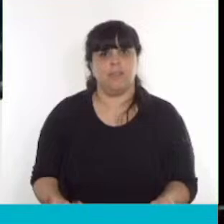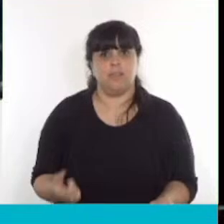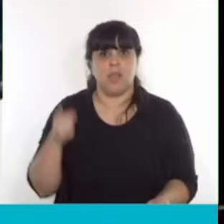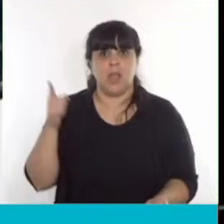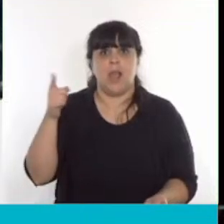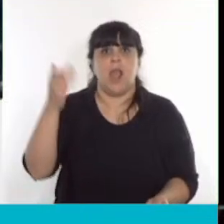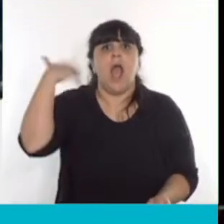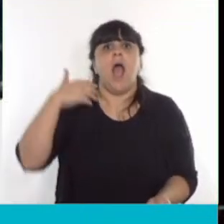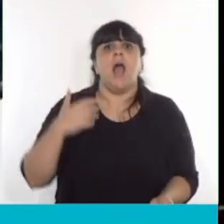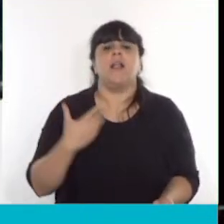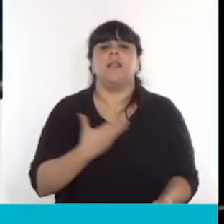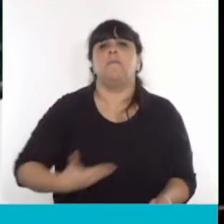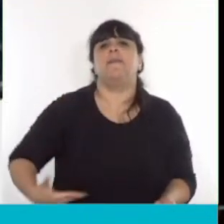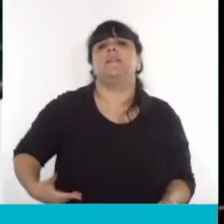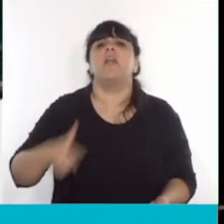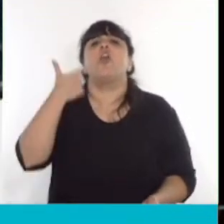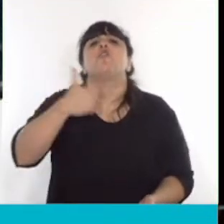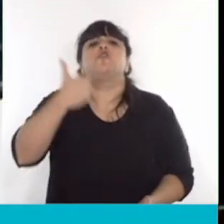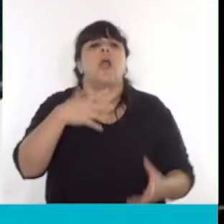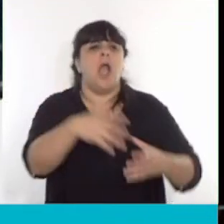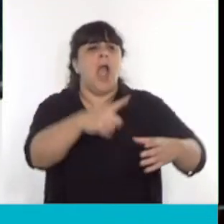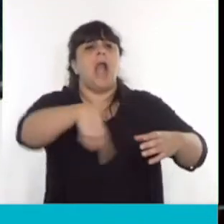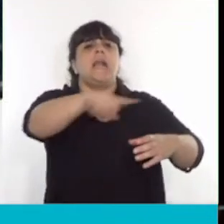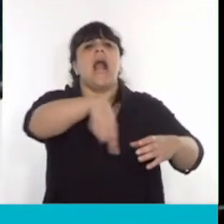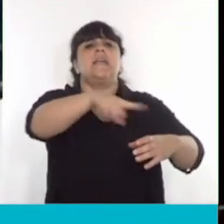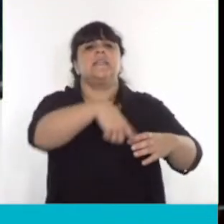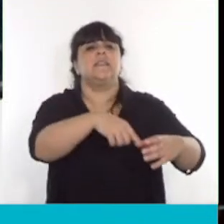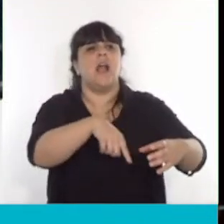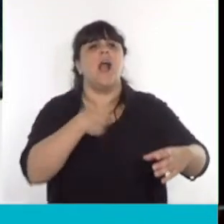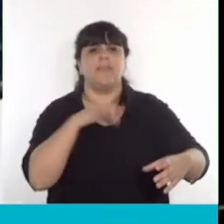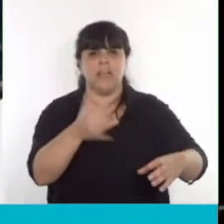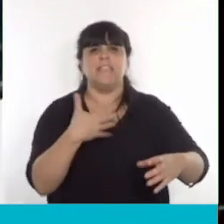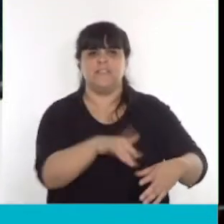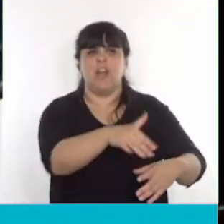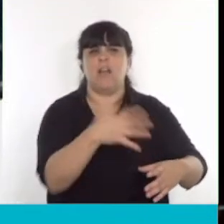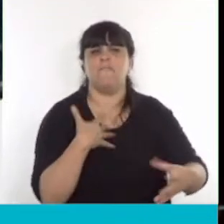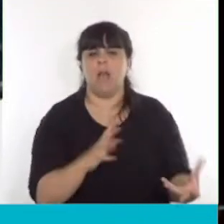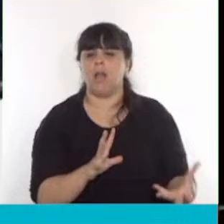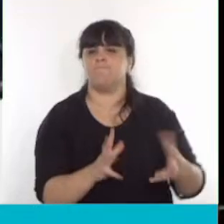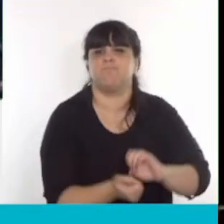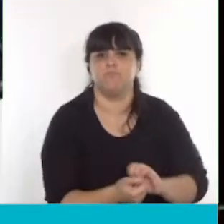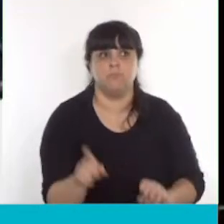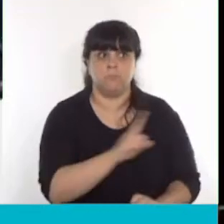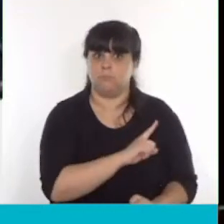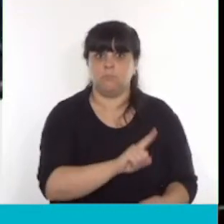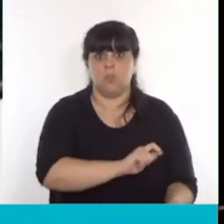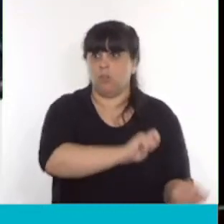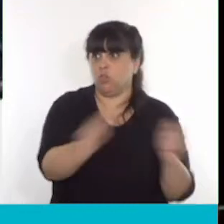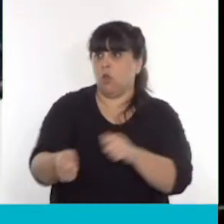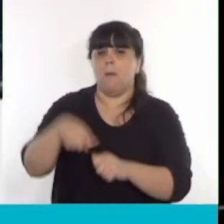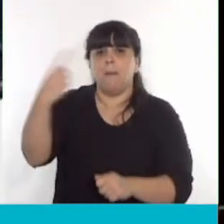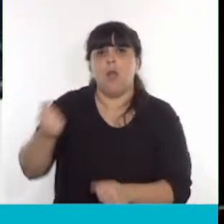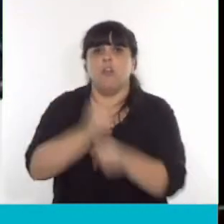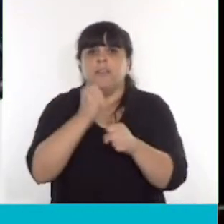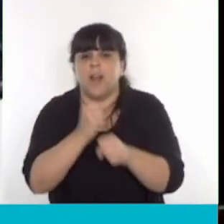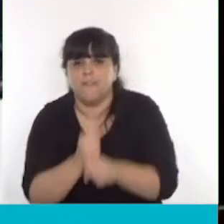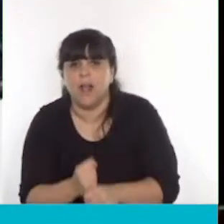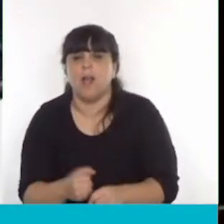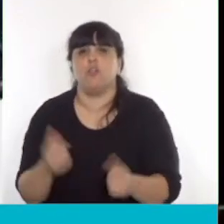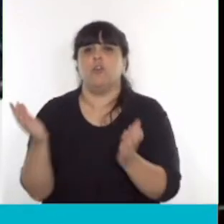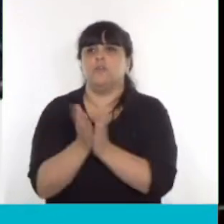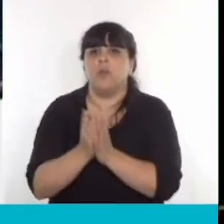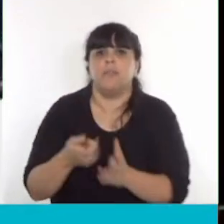ajustar a la casta y está ajustando a los jubilados, a los trabajadores, las trabajadoras, a la salud. Estamos viendo en los